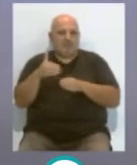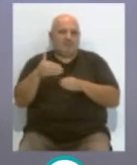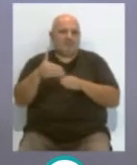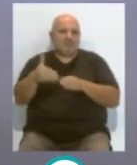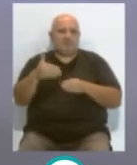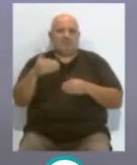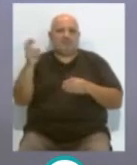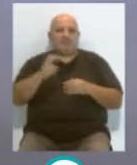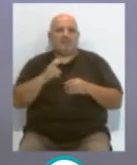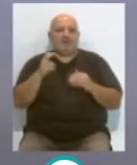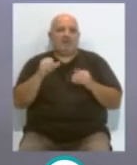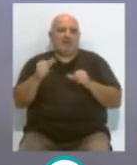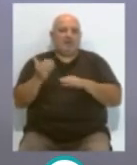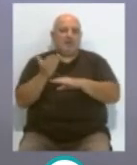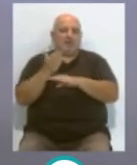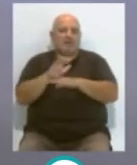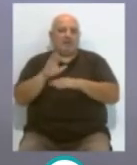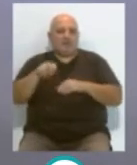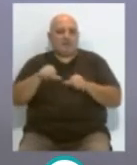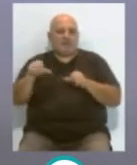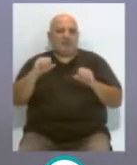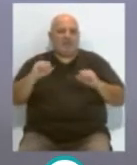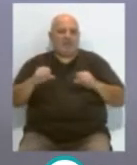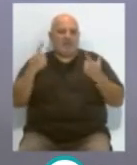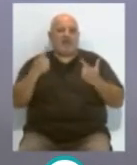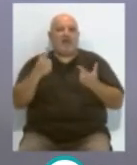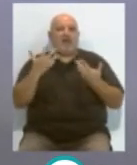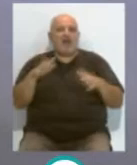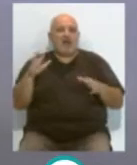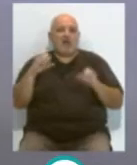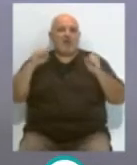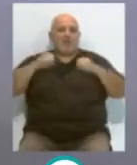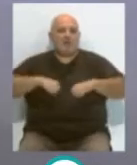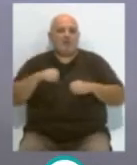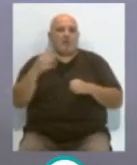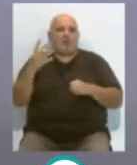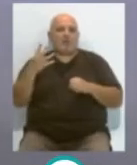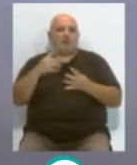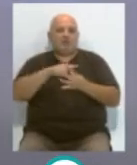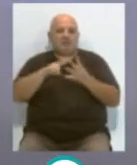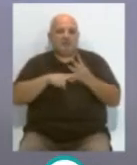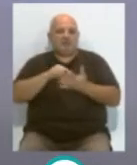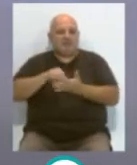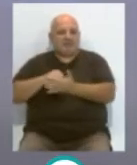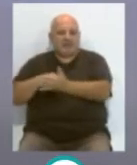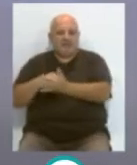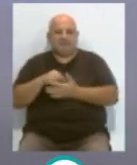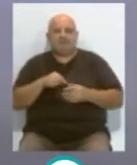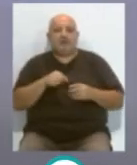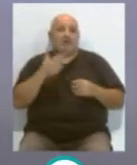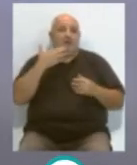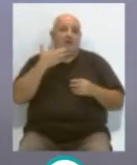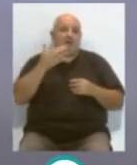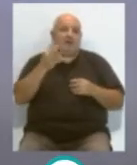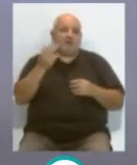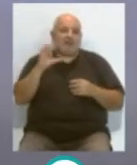o de venir. Presentar todavía no ha sido presentado ninguno de forma oficial, sí está confirmado los cuatro fichajes, pero tanto